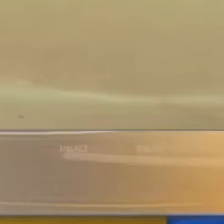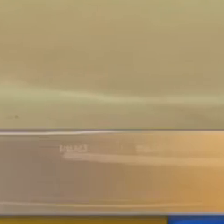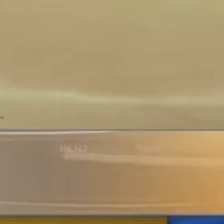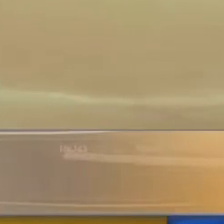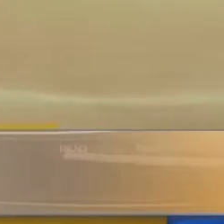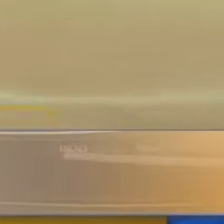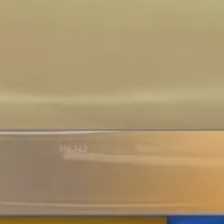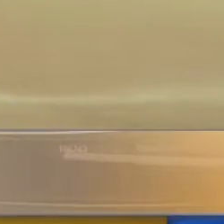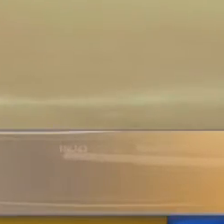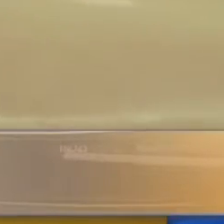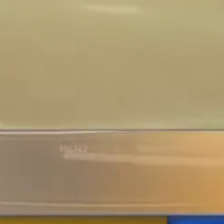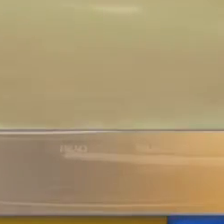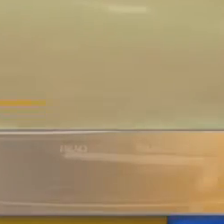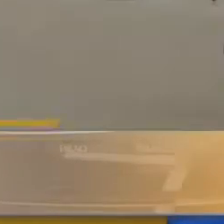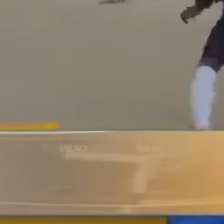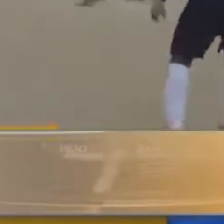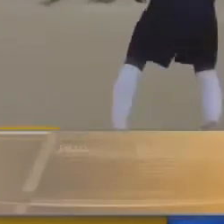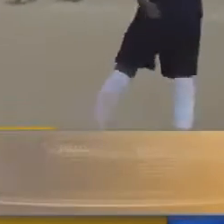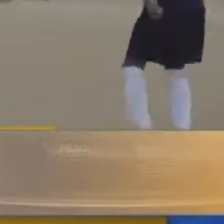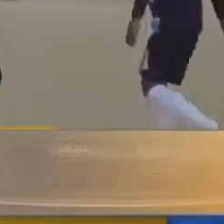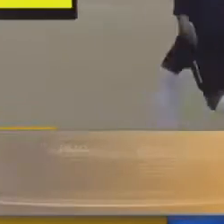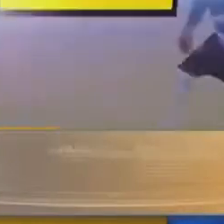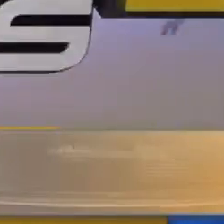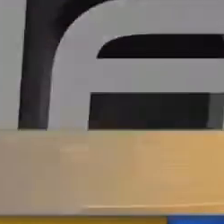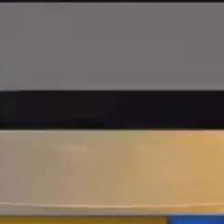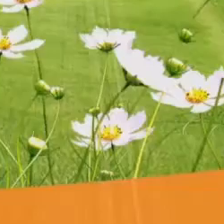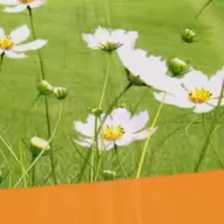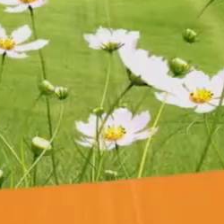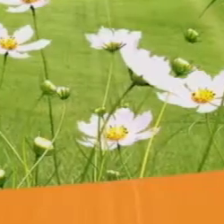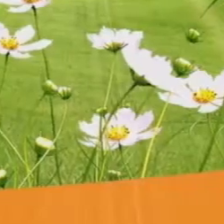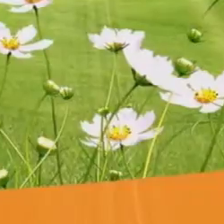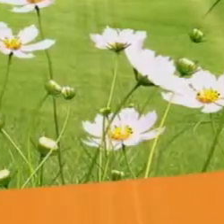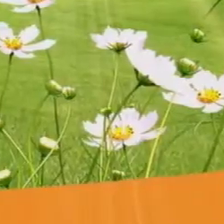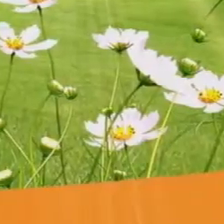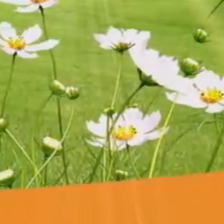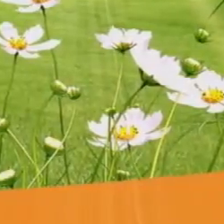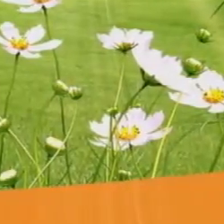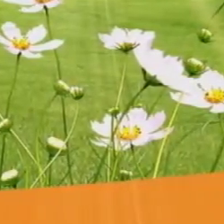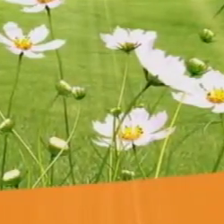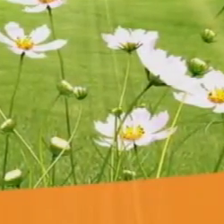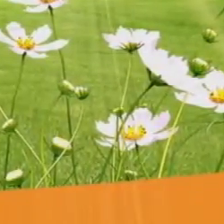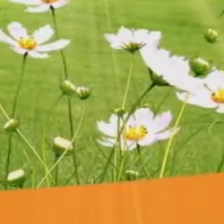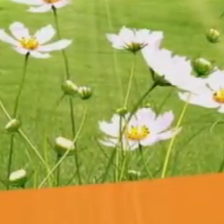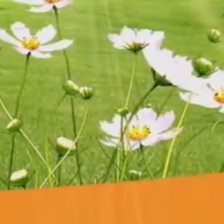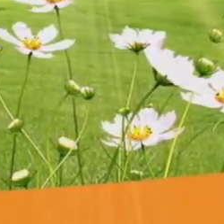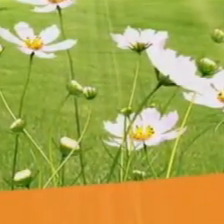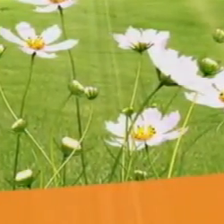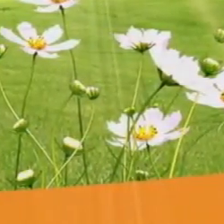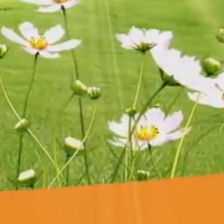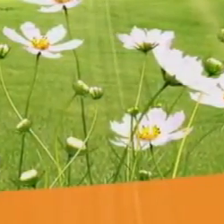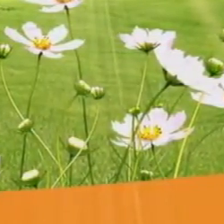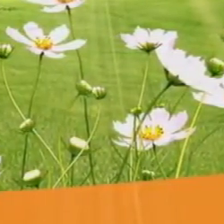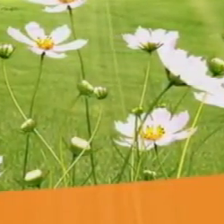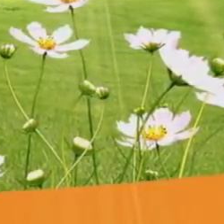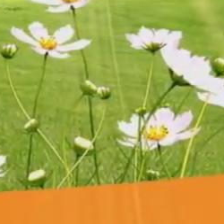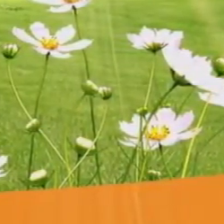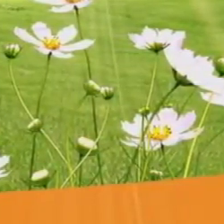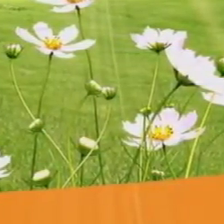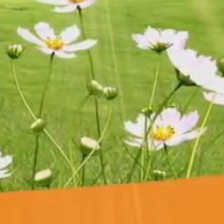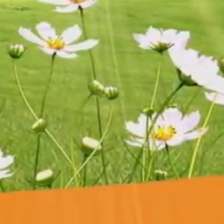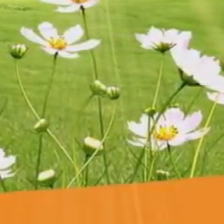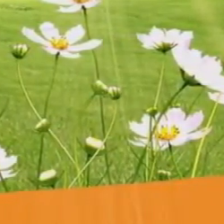final del torneo de mini fútbol Copa Navideña en la Comuna 4. Con el patrocinio de Barsol Ecológico, Barsol Aroma, Delicias, líder